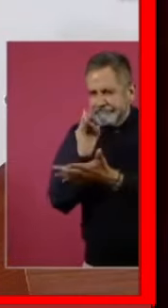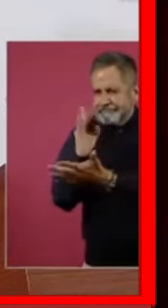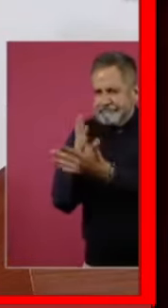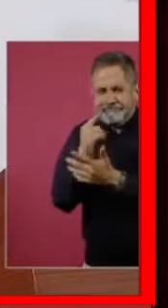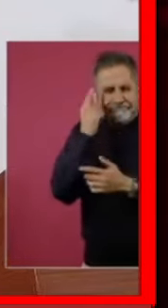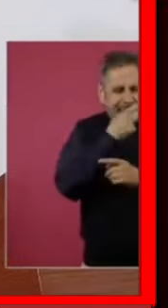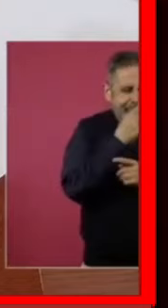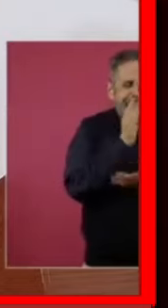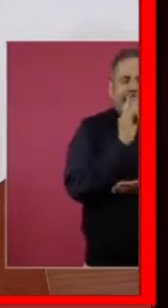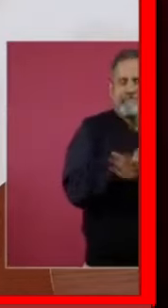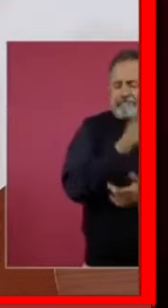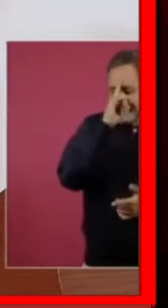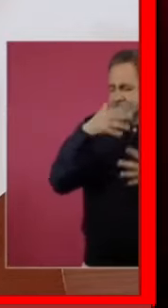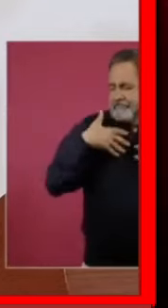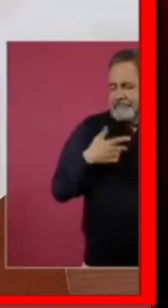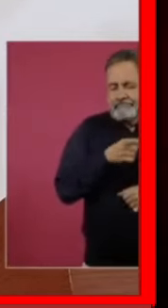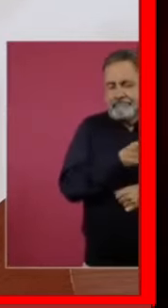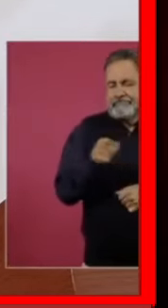quién